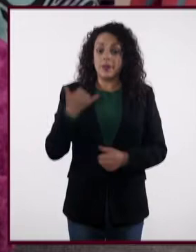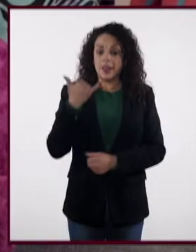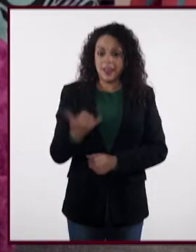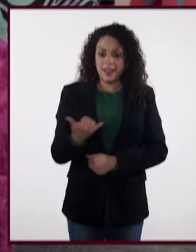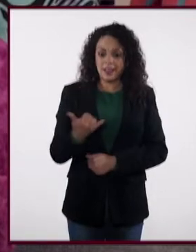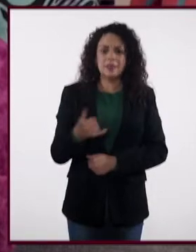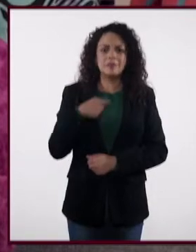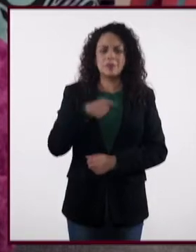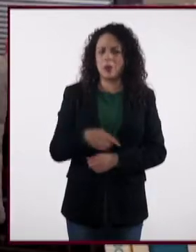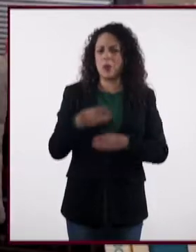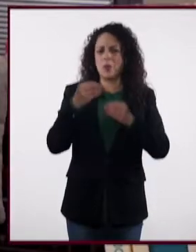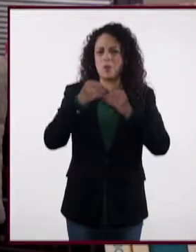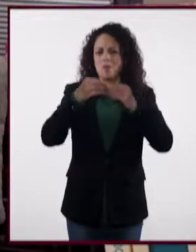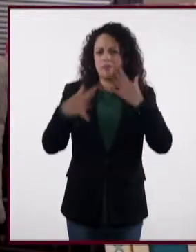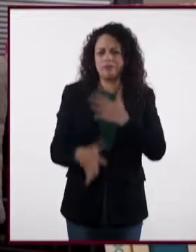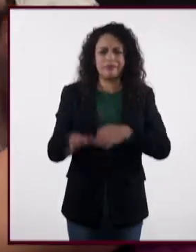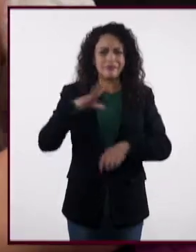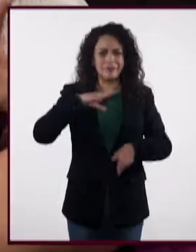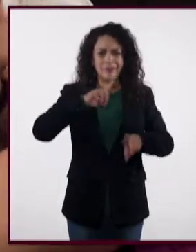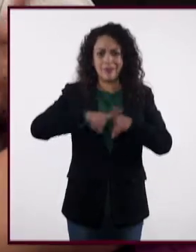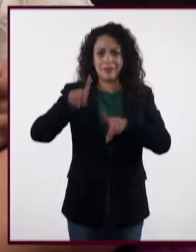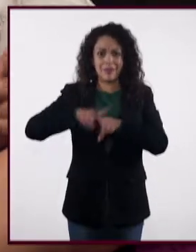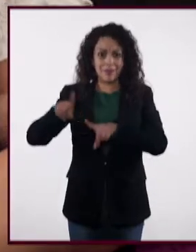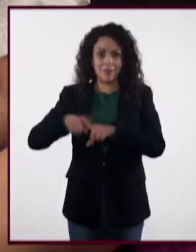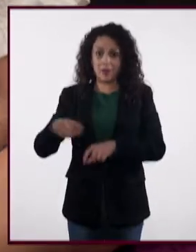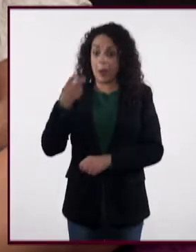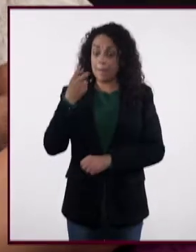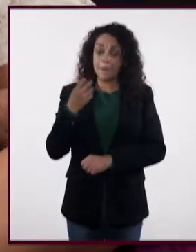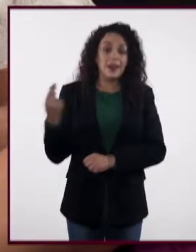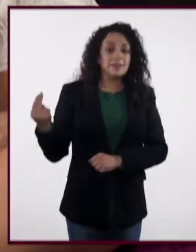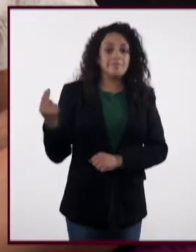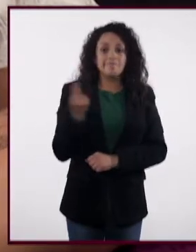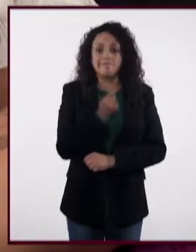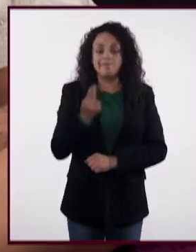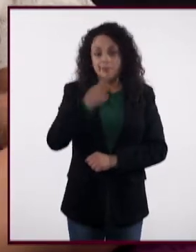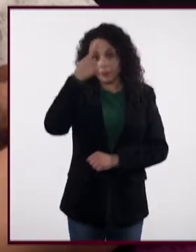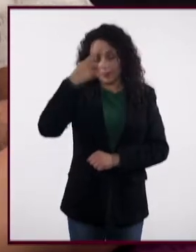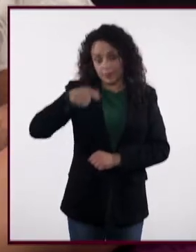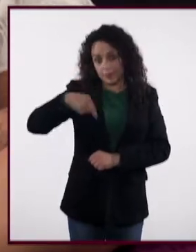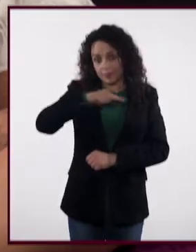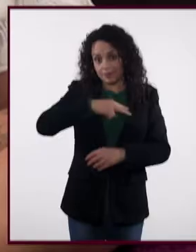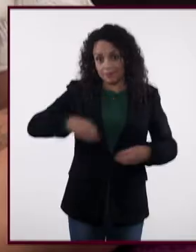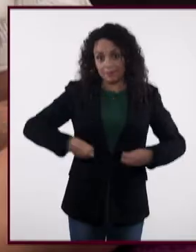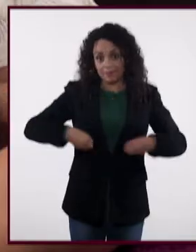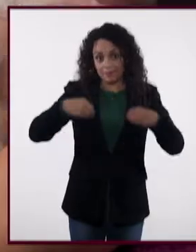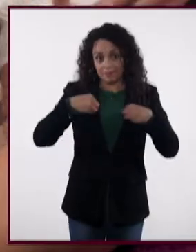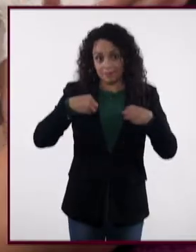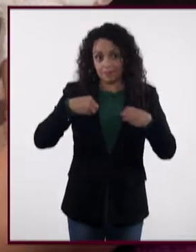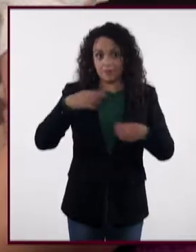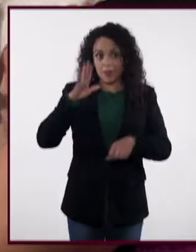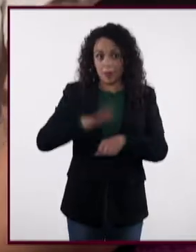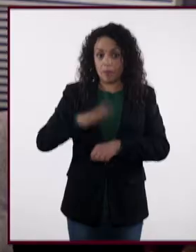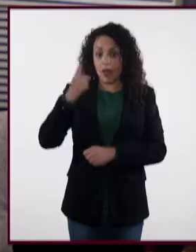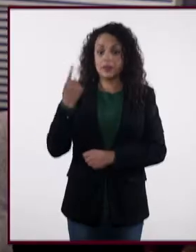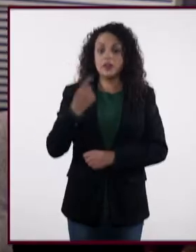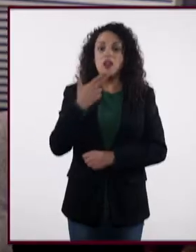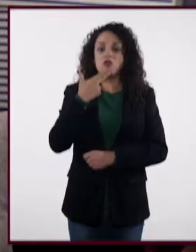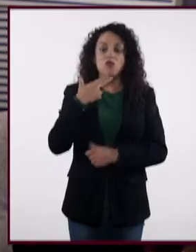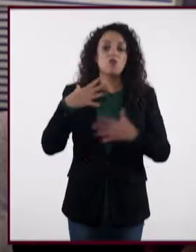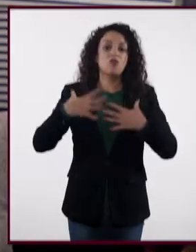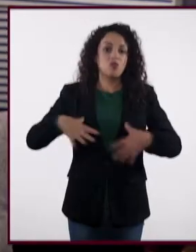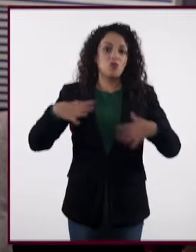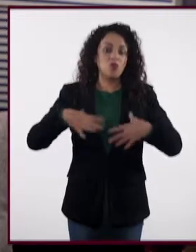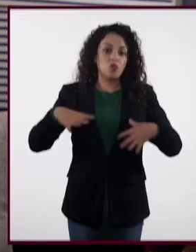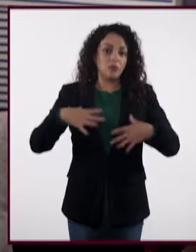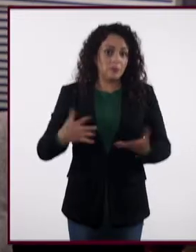son casi infinitas. Por eso, son un elemento esencial en nuestra vida, mucho más allá que la ropa que usamos. Hoy